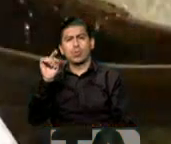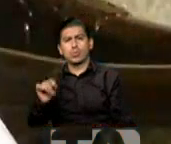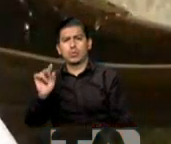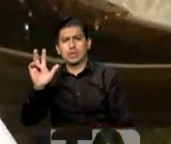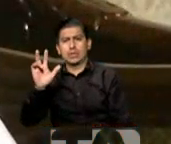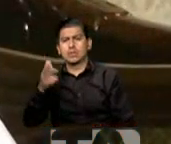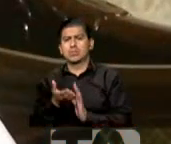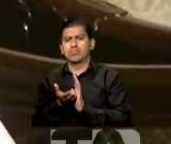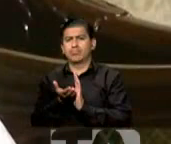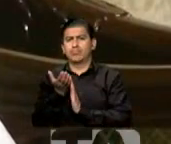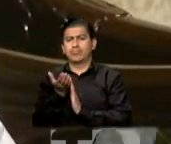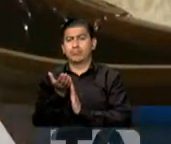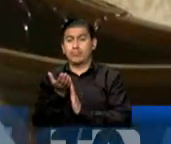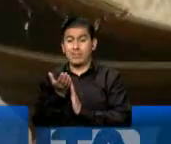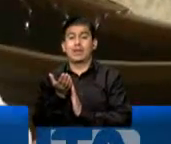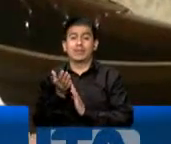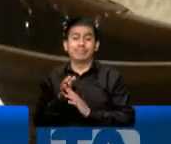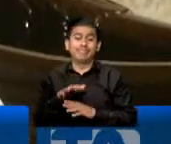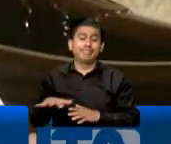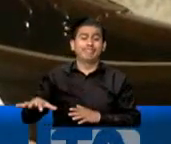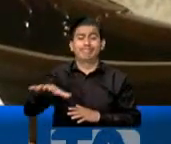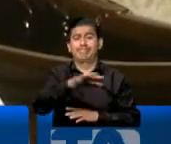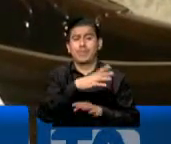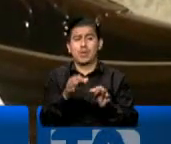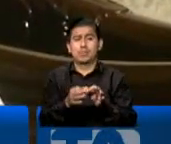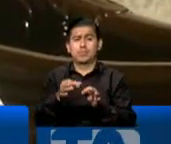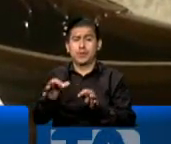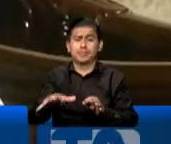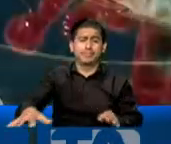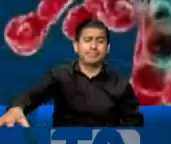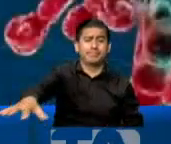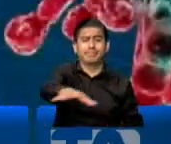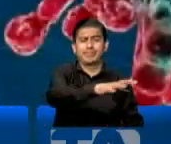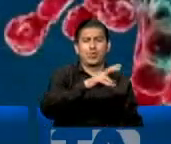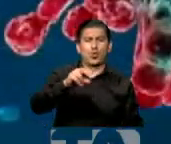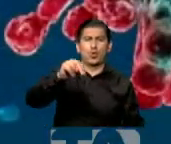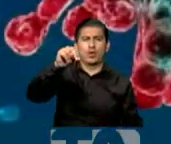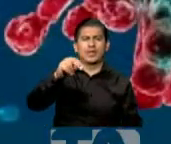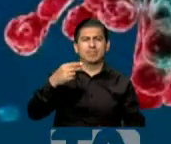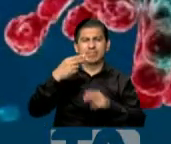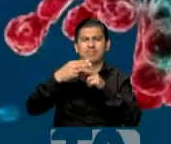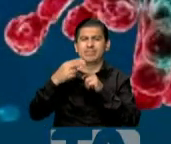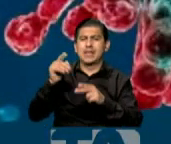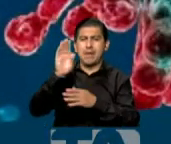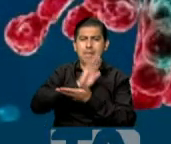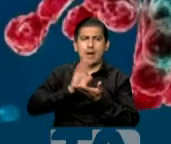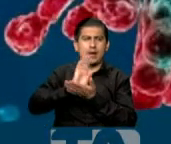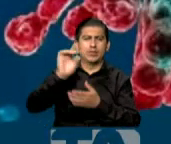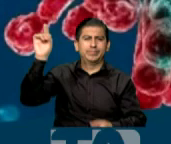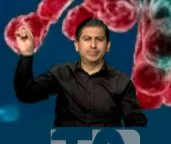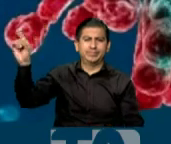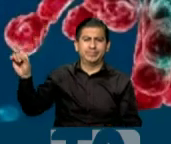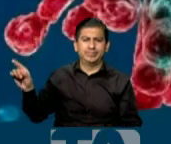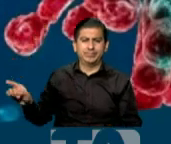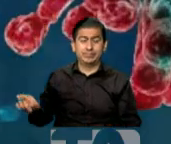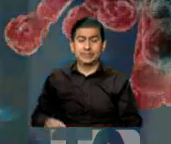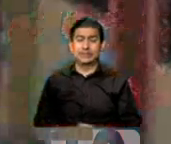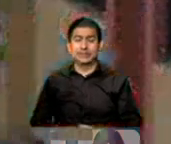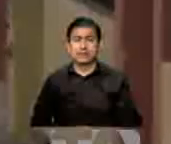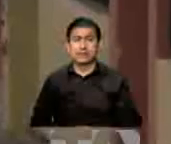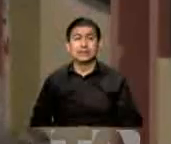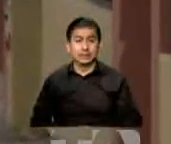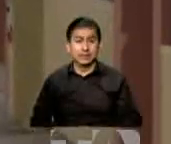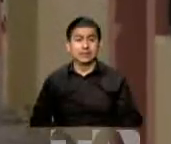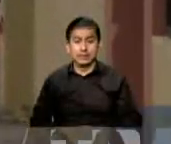2 últimas semanas. Sobre todo en el área urbano marginal, y que es esta parte noroeste de la ciudad. Sauces, La Alborada, Urdesa, Guayacanes, Samanes y